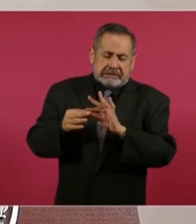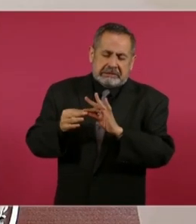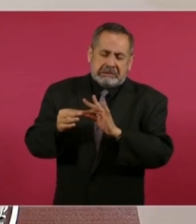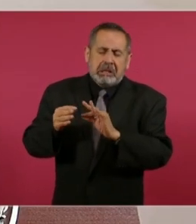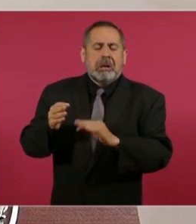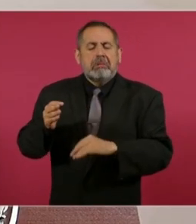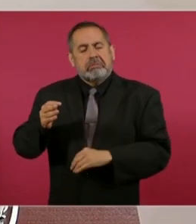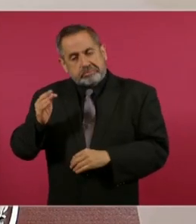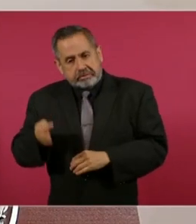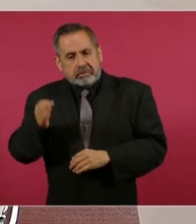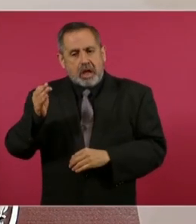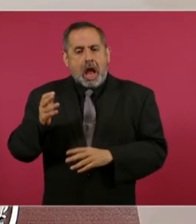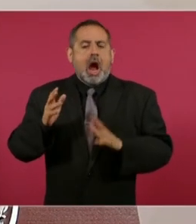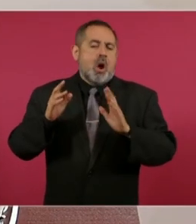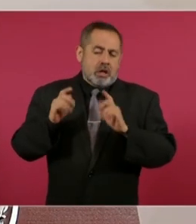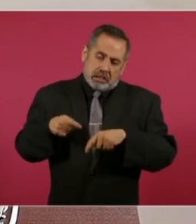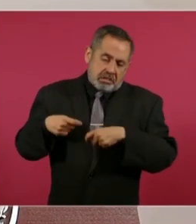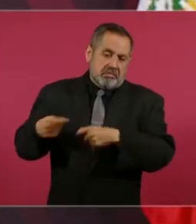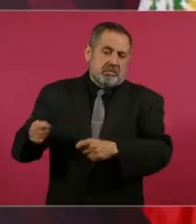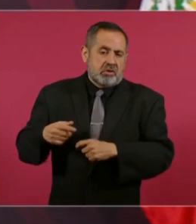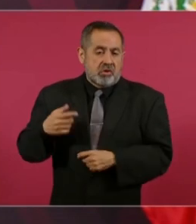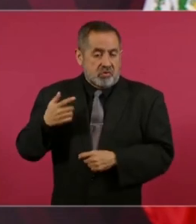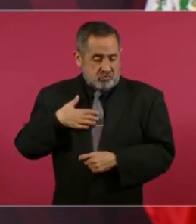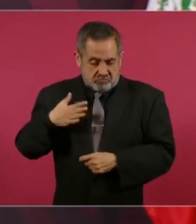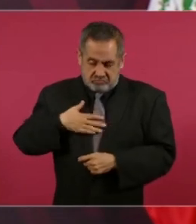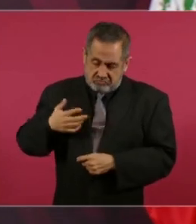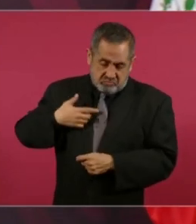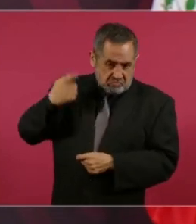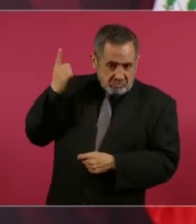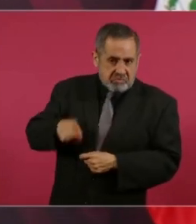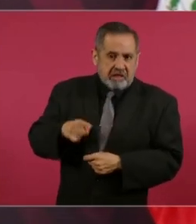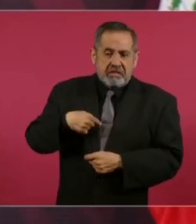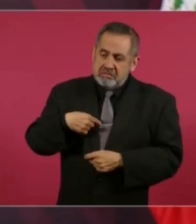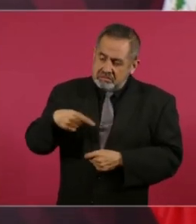pero la instrucción que dimos